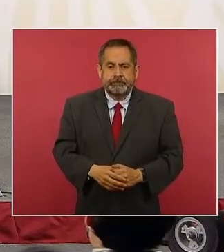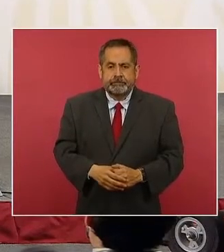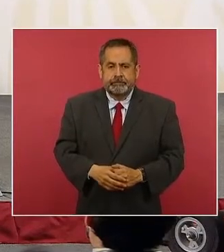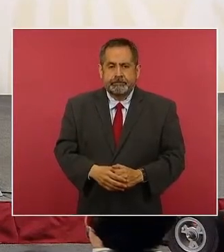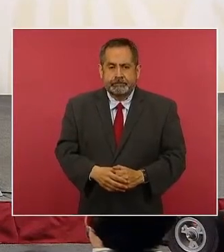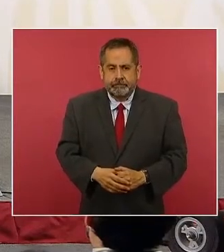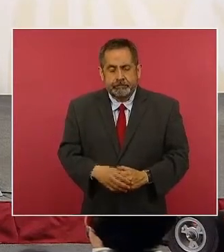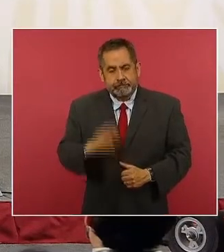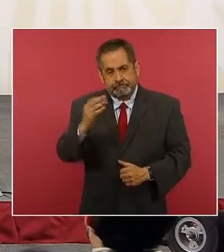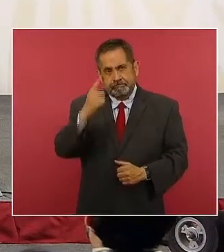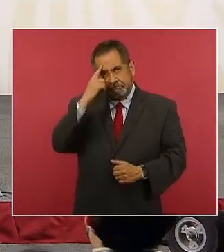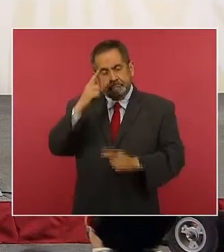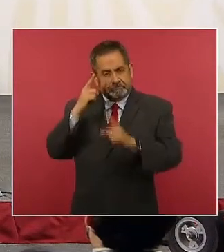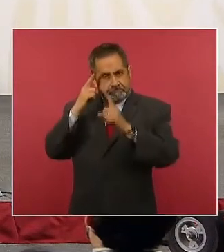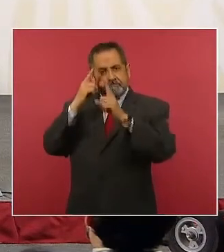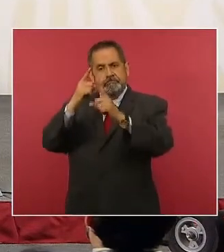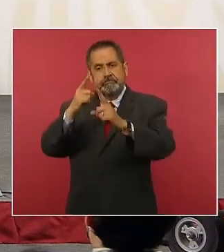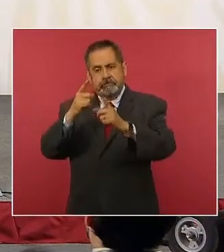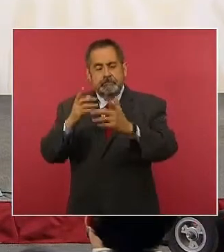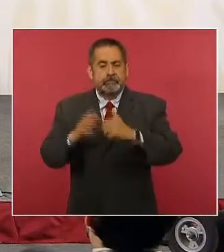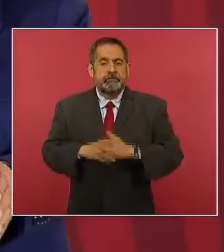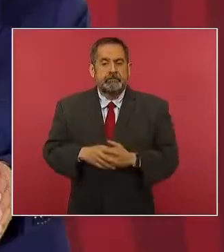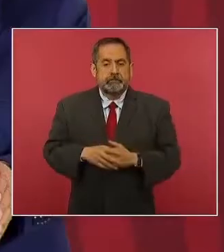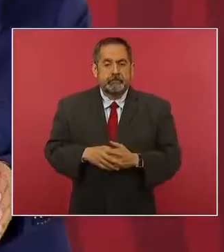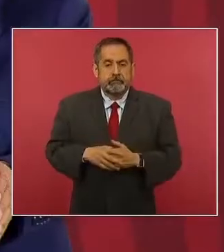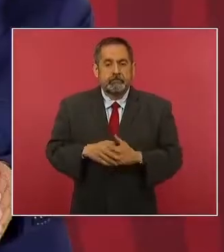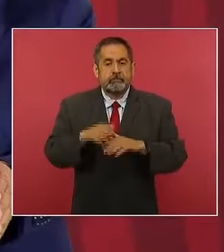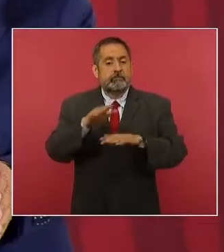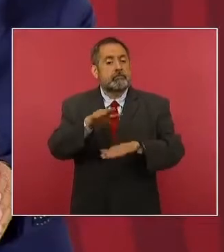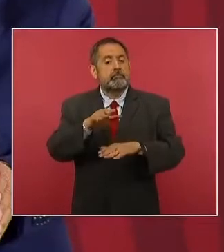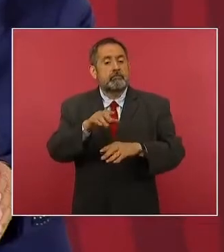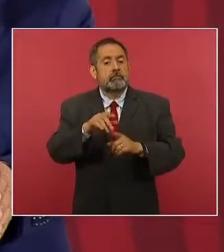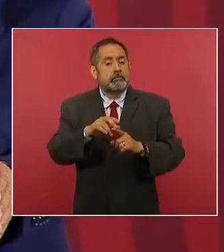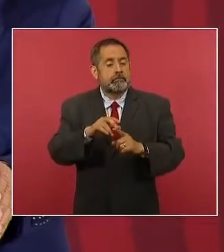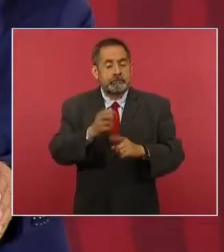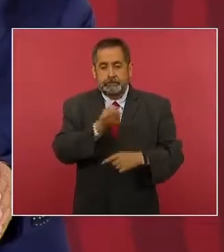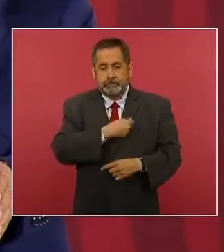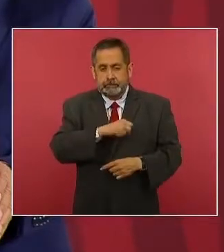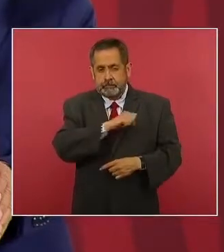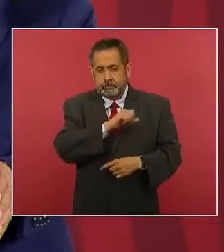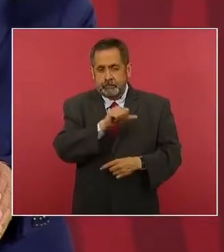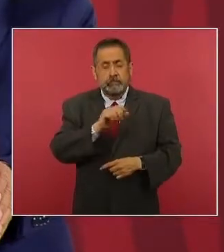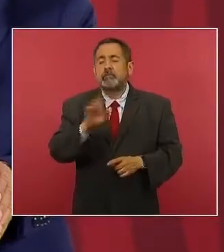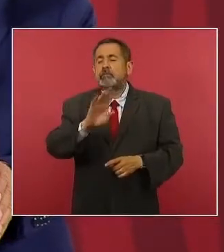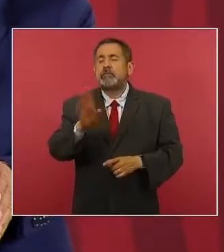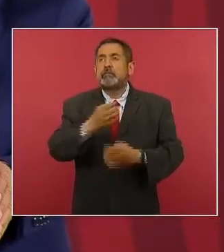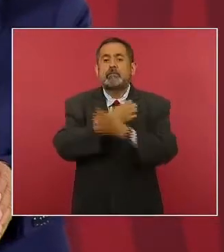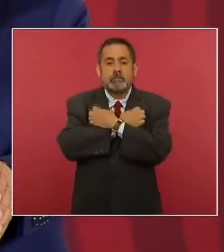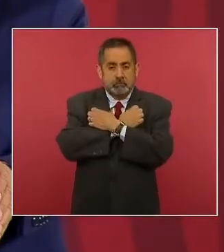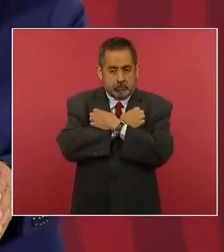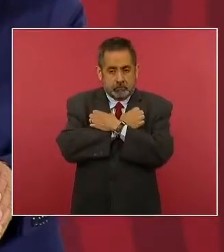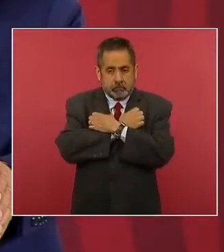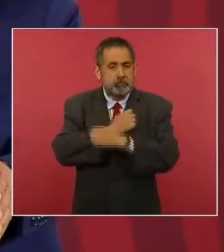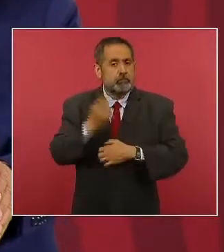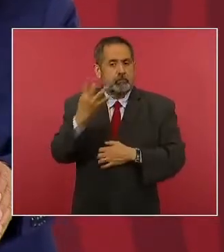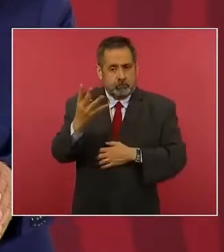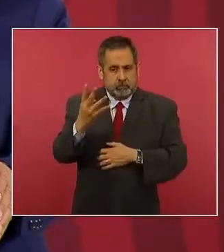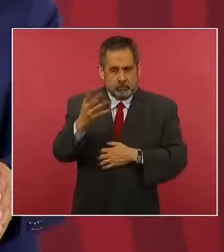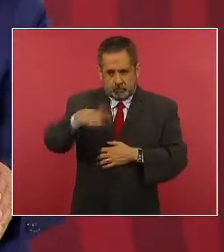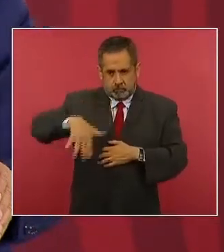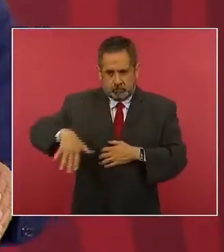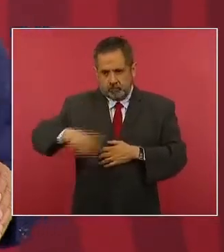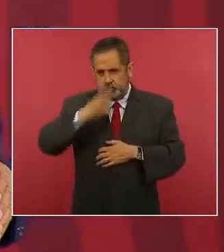Entonces, es un objetivo. En el caso de salud son 4 objetivos, de educación, 4, por lo